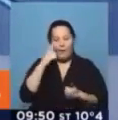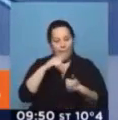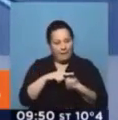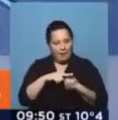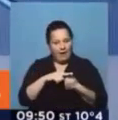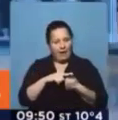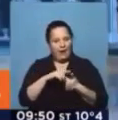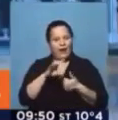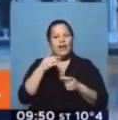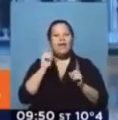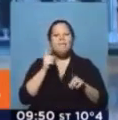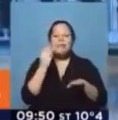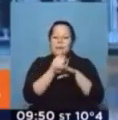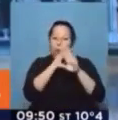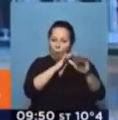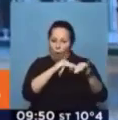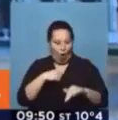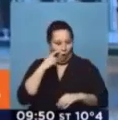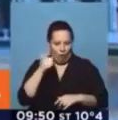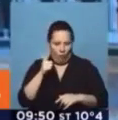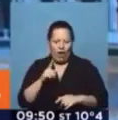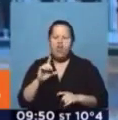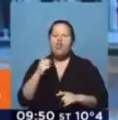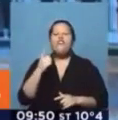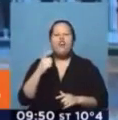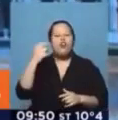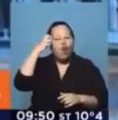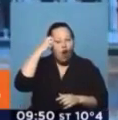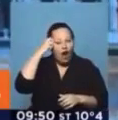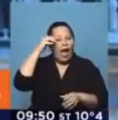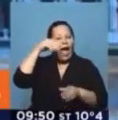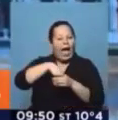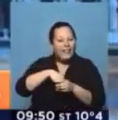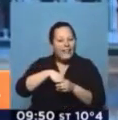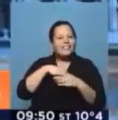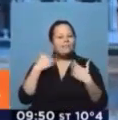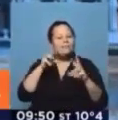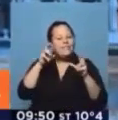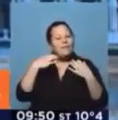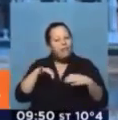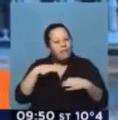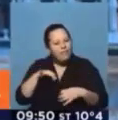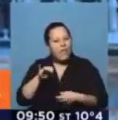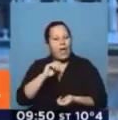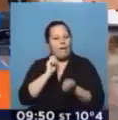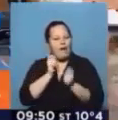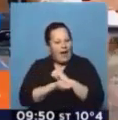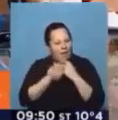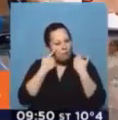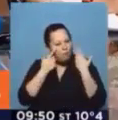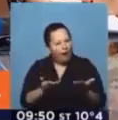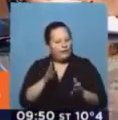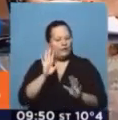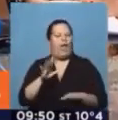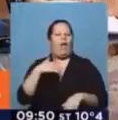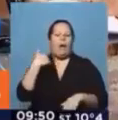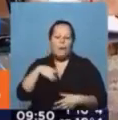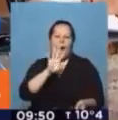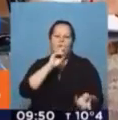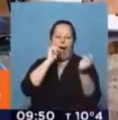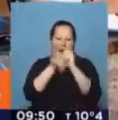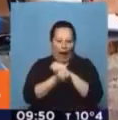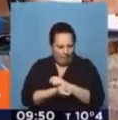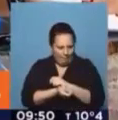siempre tenemos los mismos cargos, ¿no? El Congreso por dentro es un tema que hay que empezar a ponerle la lupa, vamos a